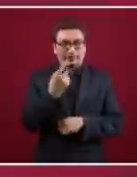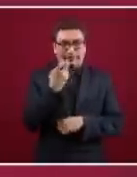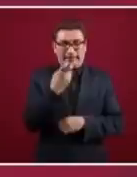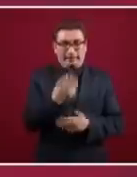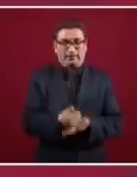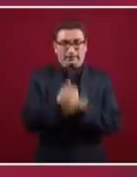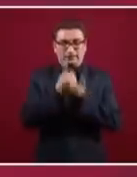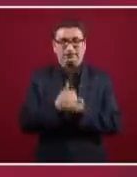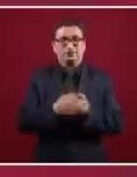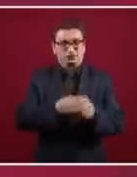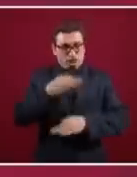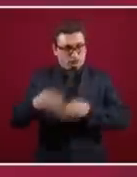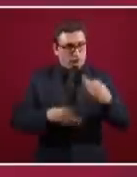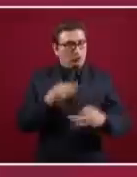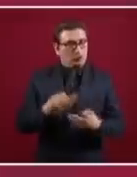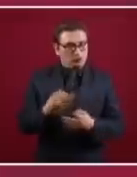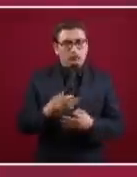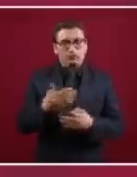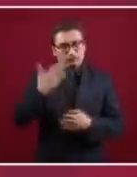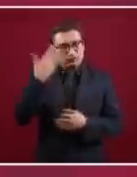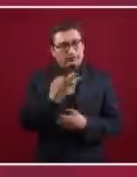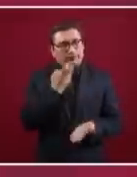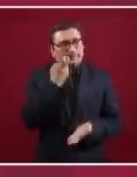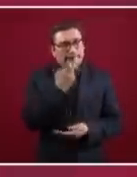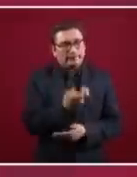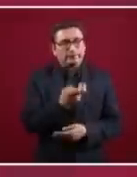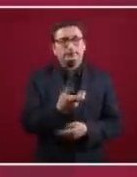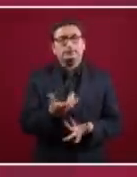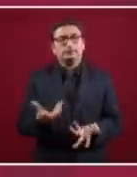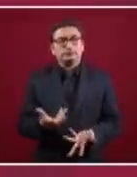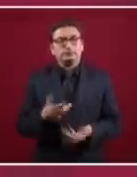ayuda esto es parte d